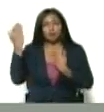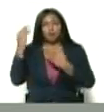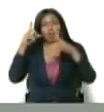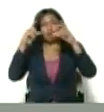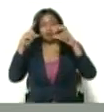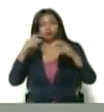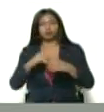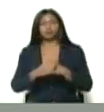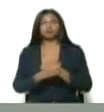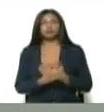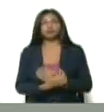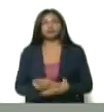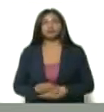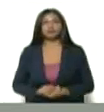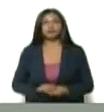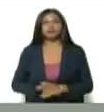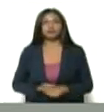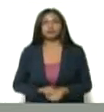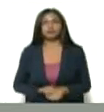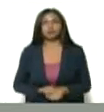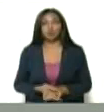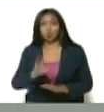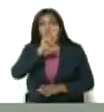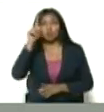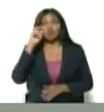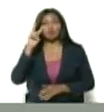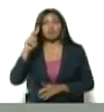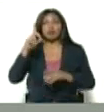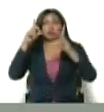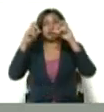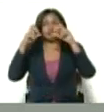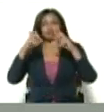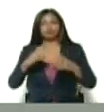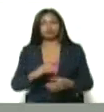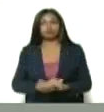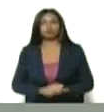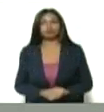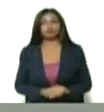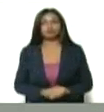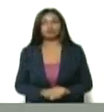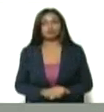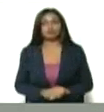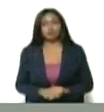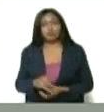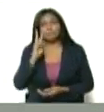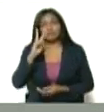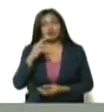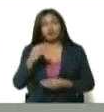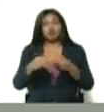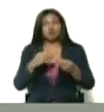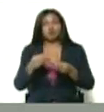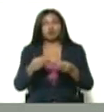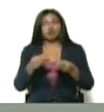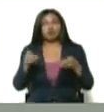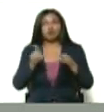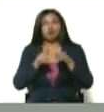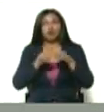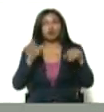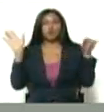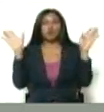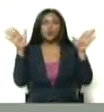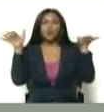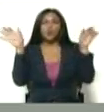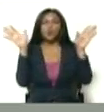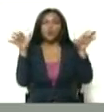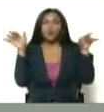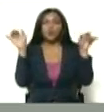está. ¿Ustedes están viendo la foto? Sí, sí, sí. ¿Se dan cuenta cómo es como una paloma? Sí.